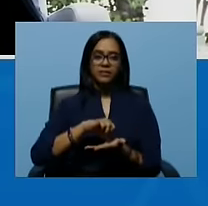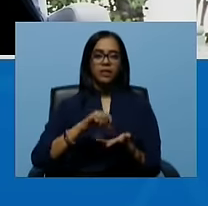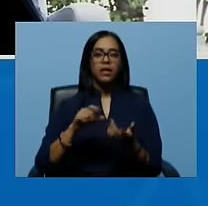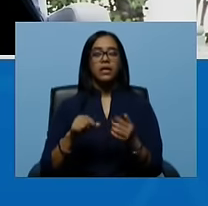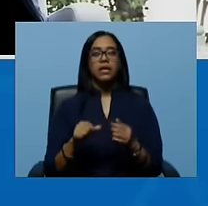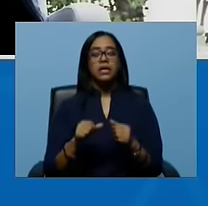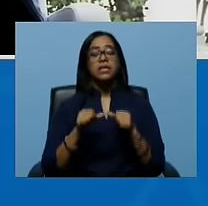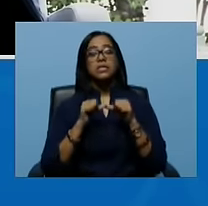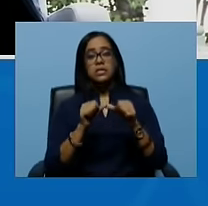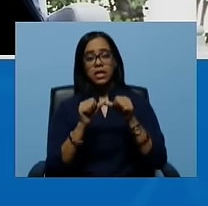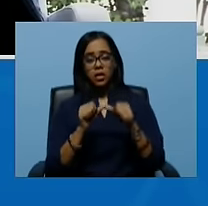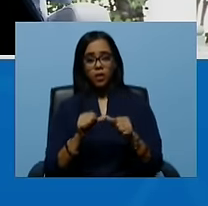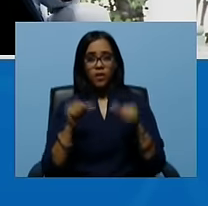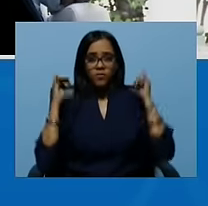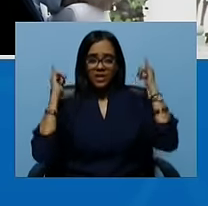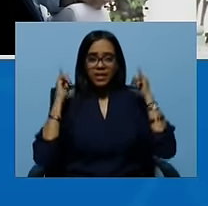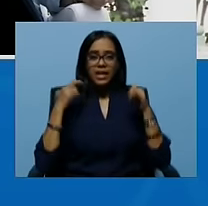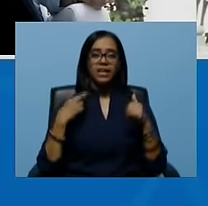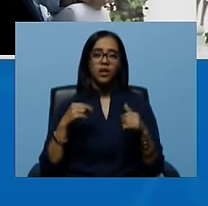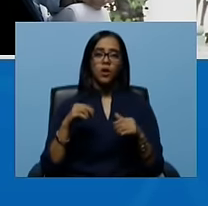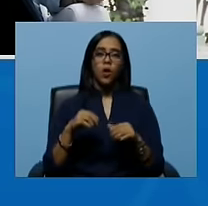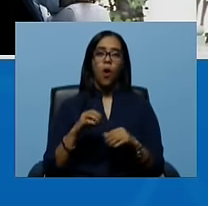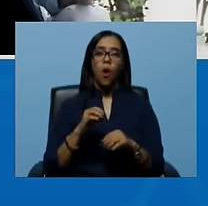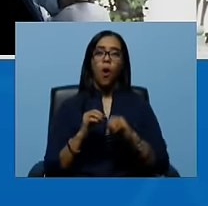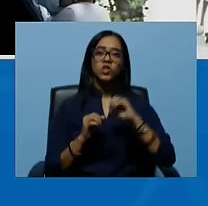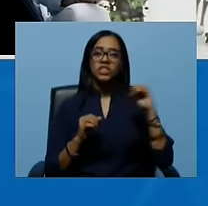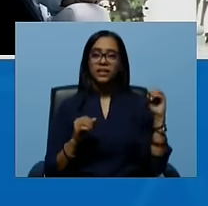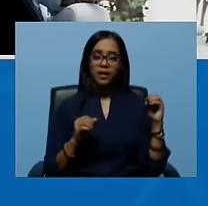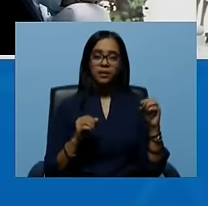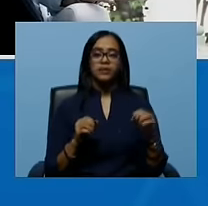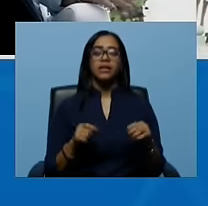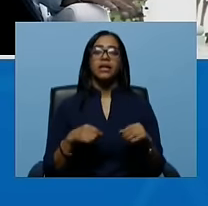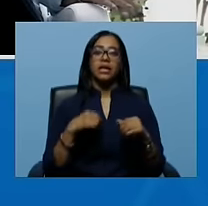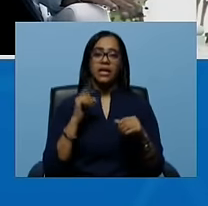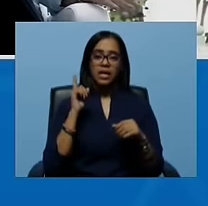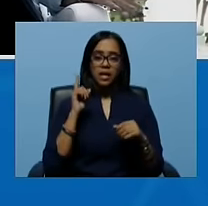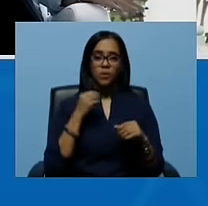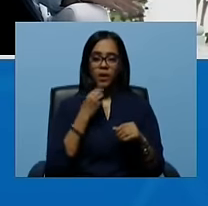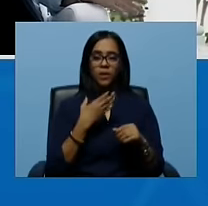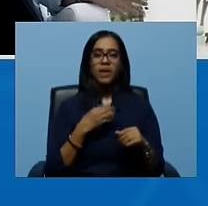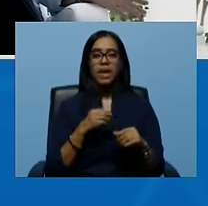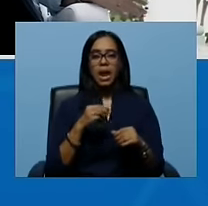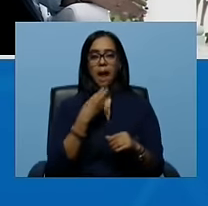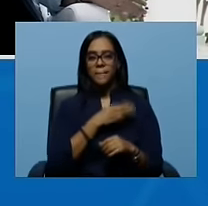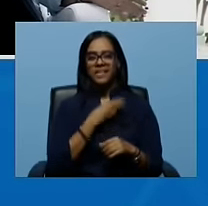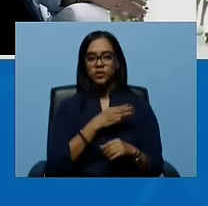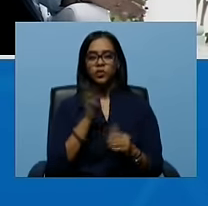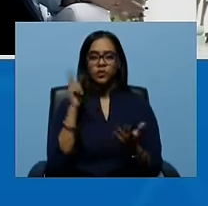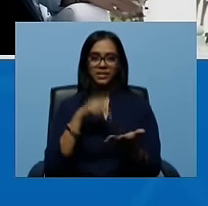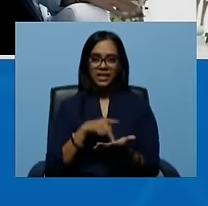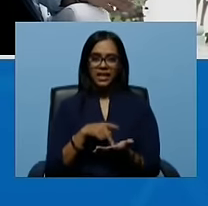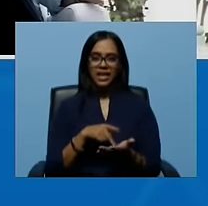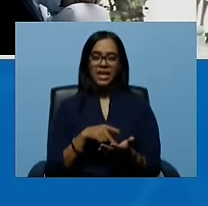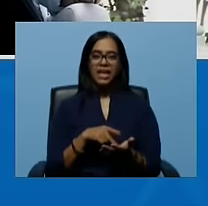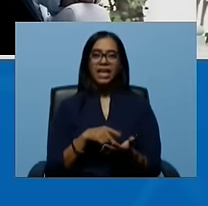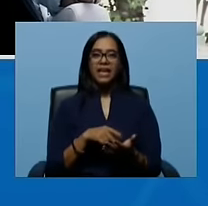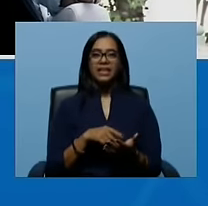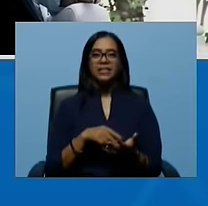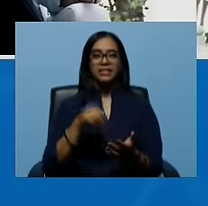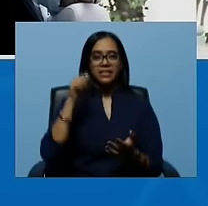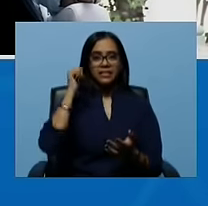Siguió el Festival de la Región Occidental. Y la gran misión entonces llega este fin de semana